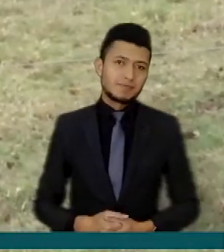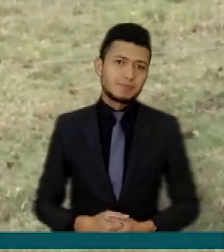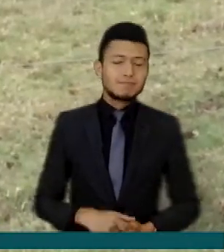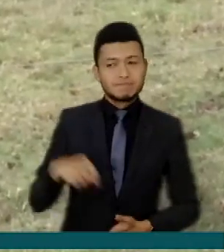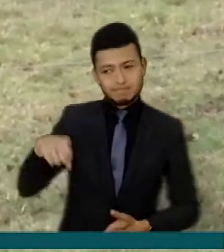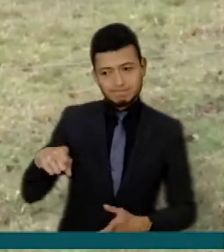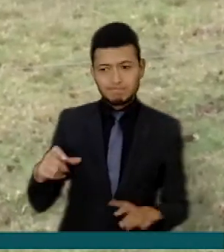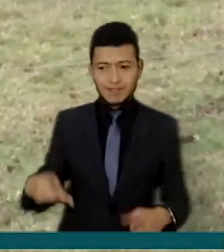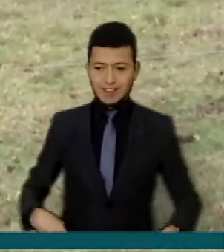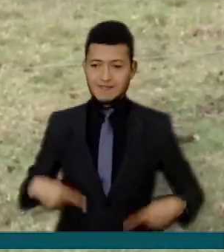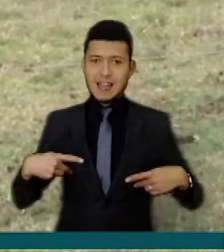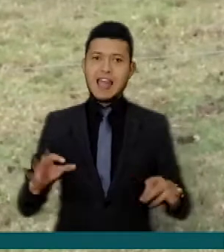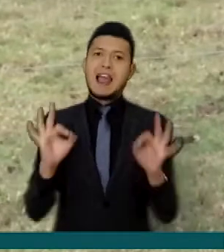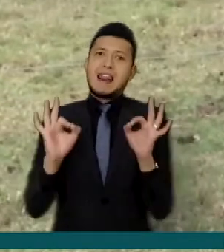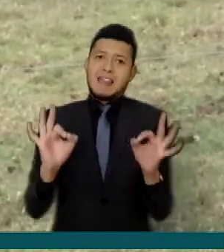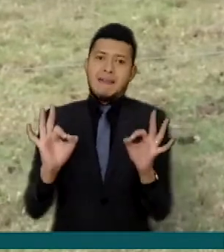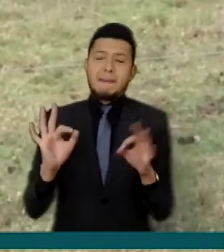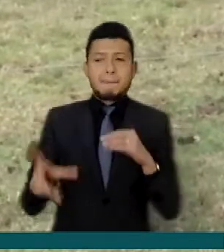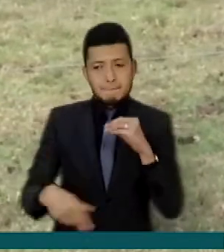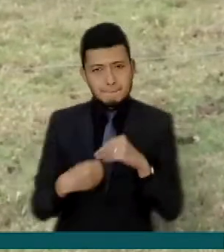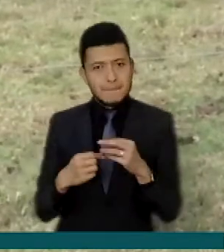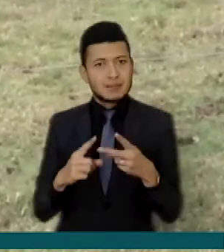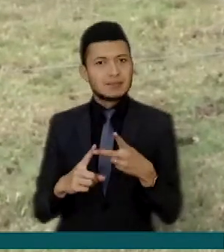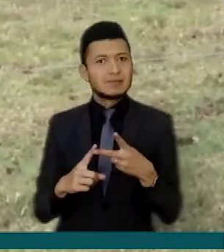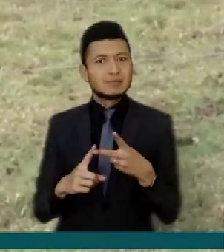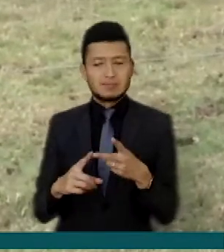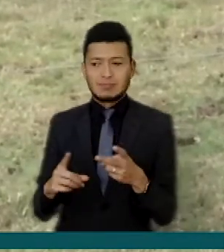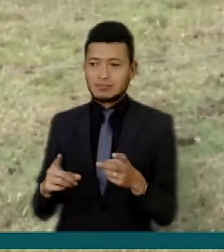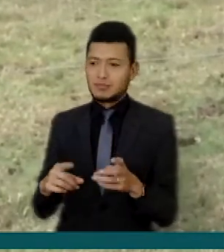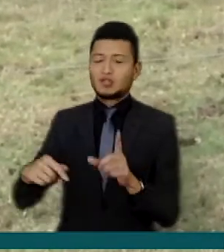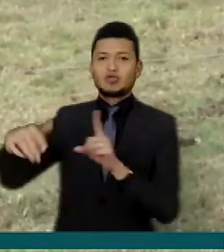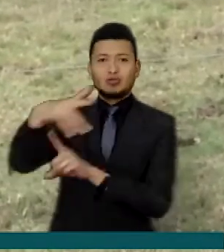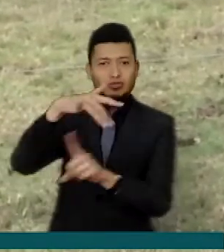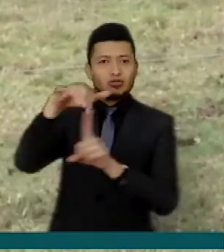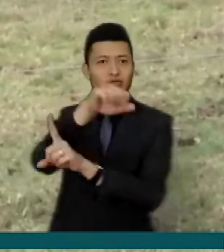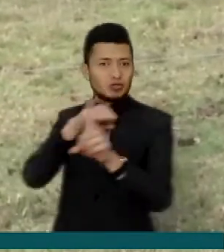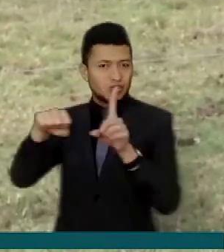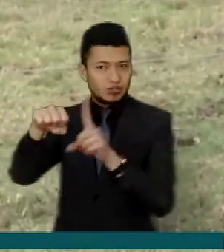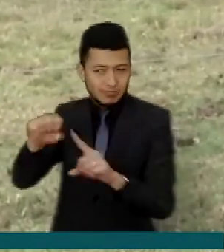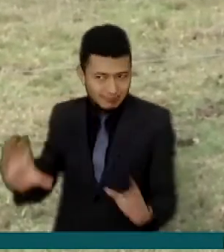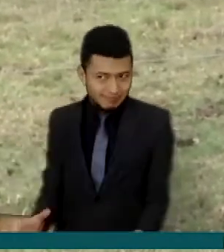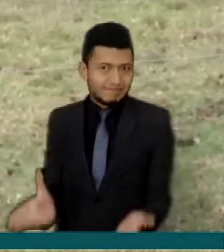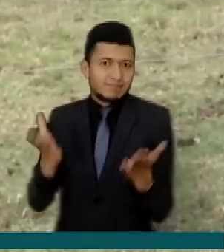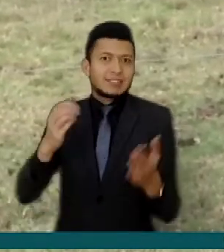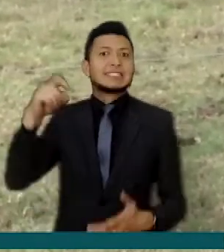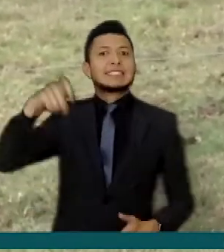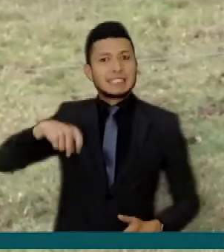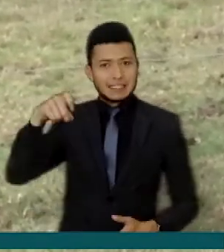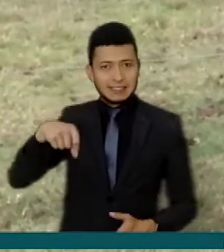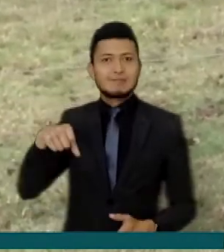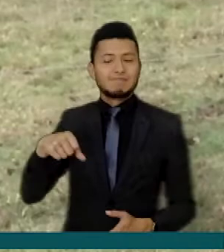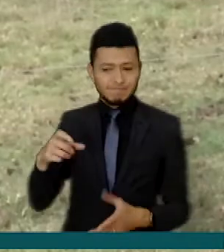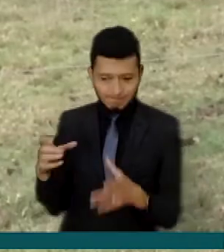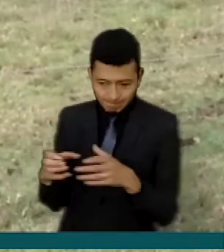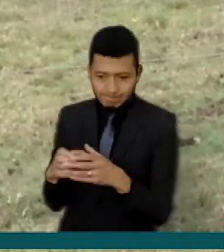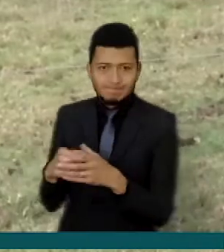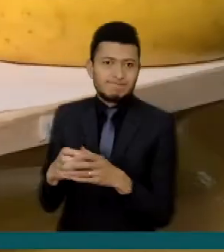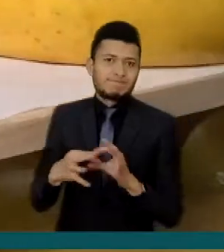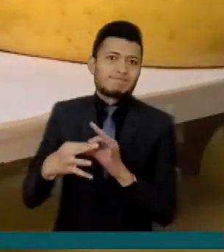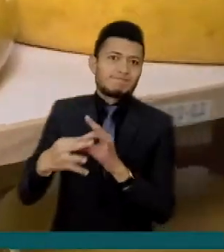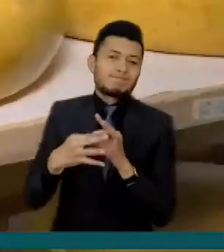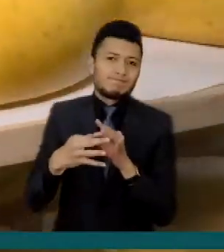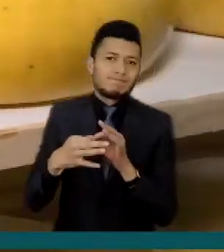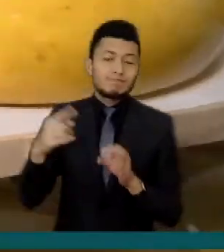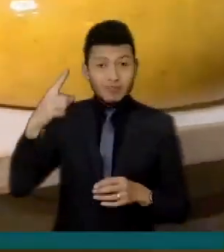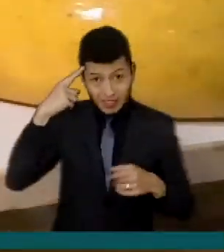mejoramiento de calidad de vida, un mejoramiento de calidad social, se necesita la parte de la asociatividad.